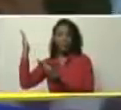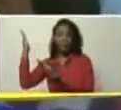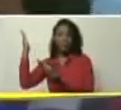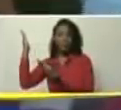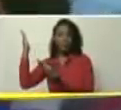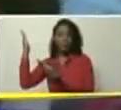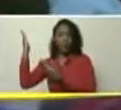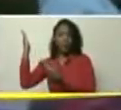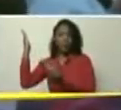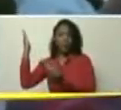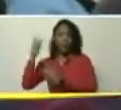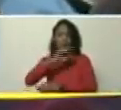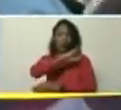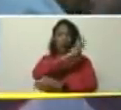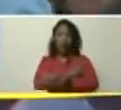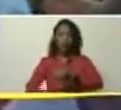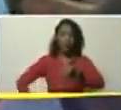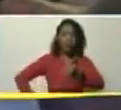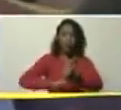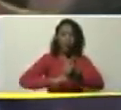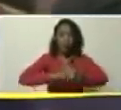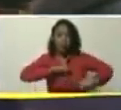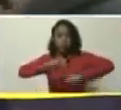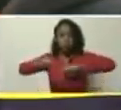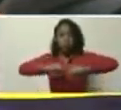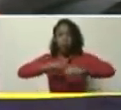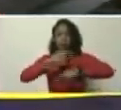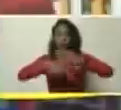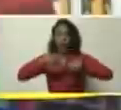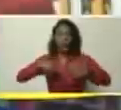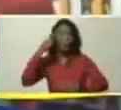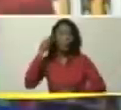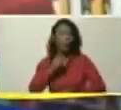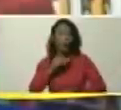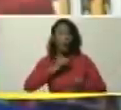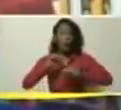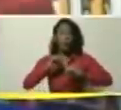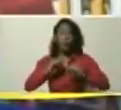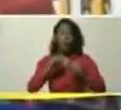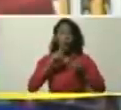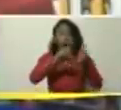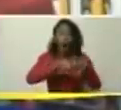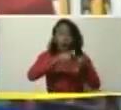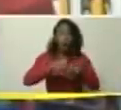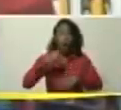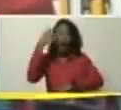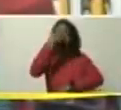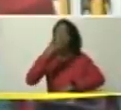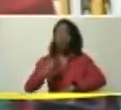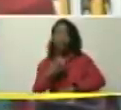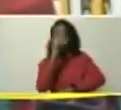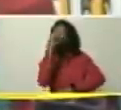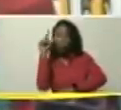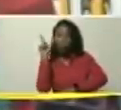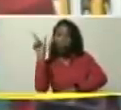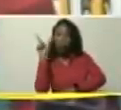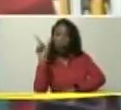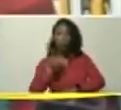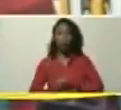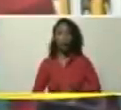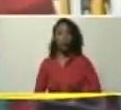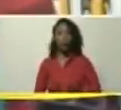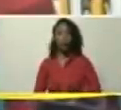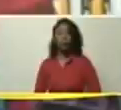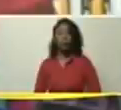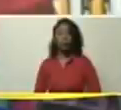como fuerza motriz de la Revolución Bolivariana, el movimiento campesino, está la juventud del Partido Socialista Unido de